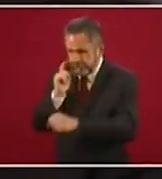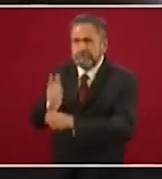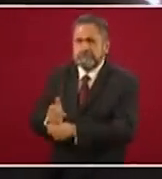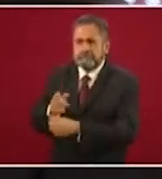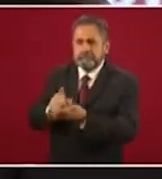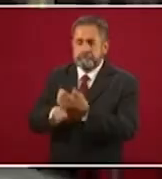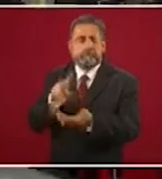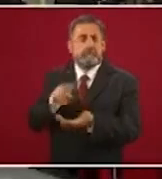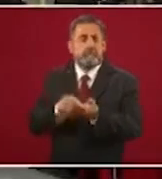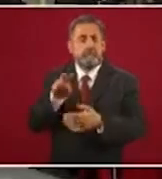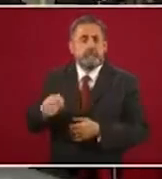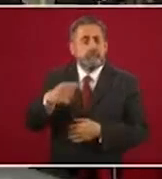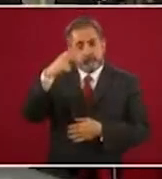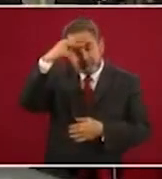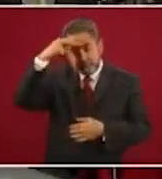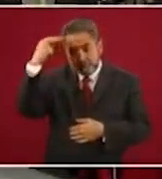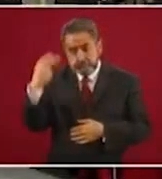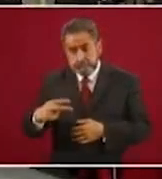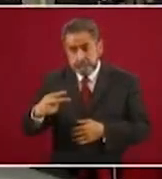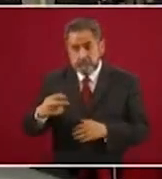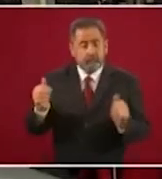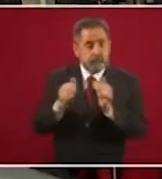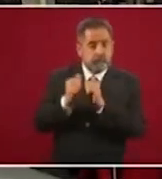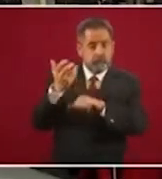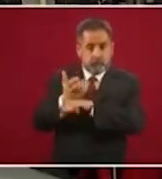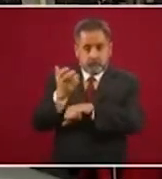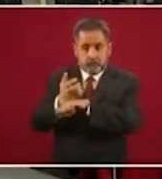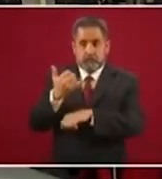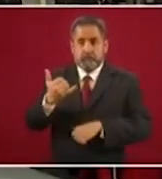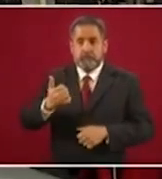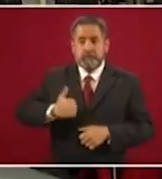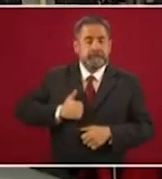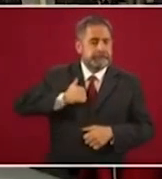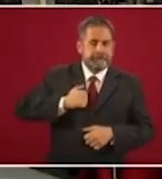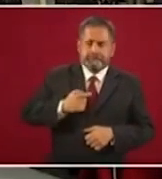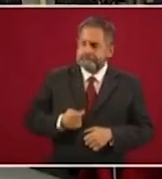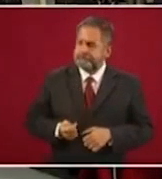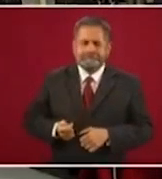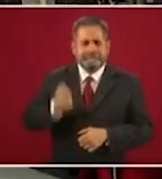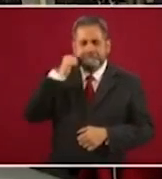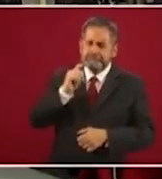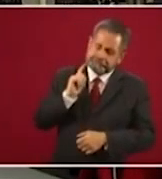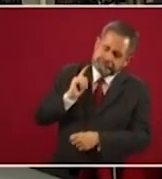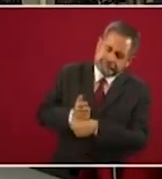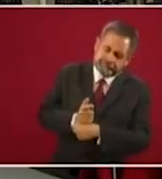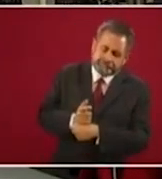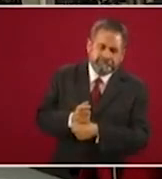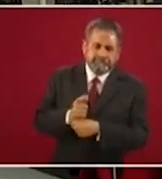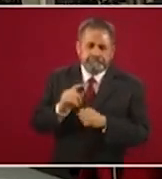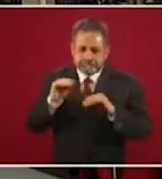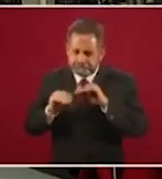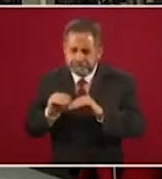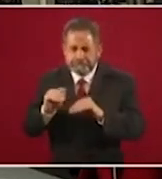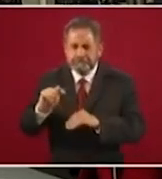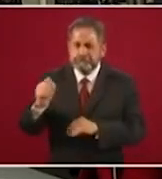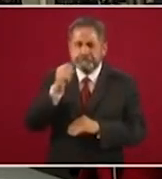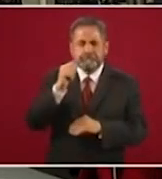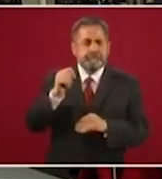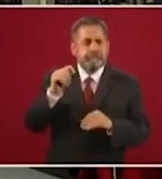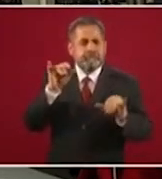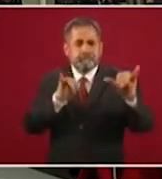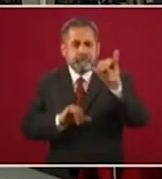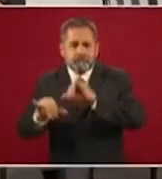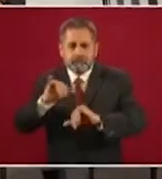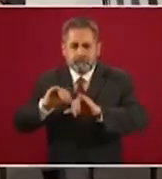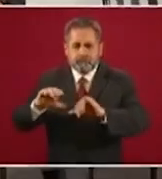2019. México fue uno de, junto con Estados Unidos y Canadá, de los primeros países que estableció esta técnica en su laboratorio